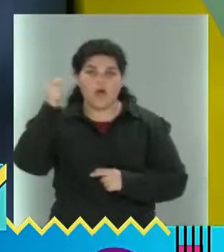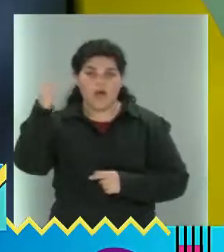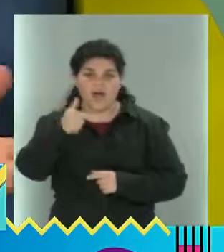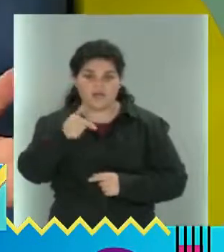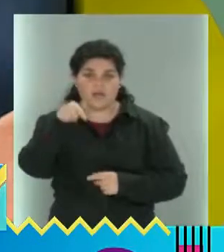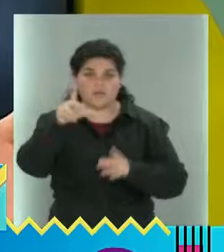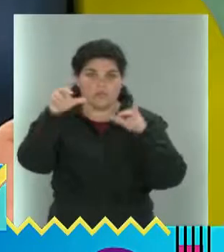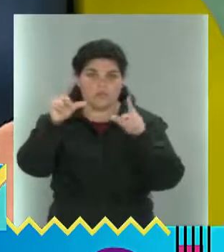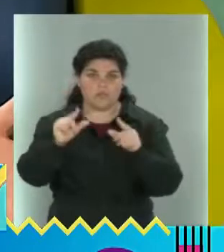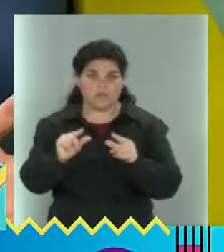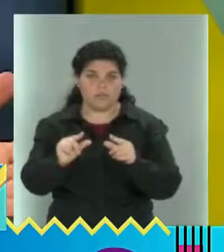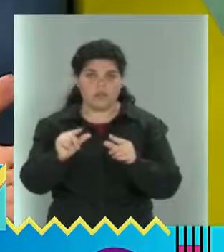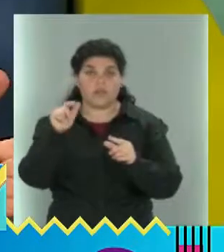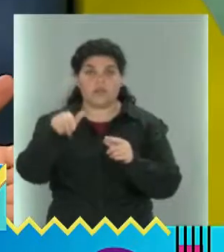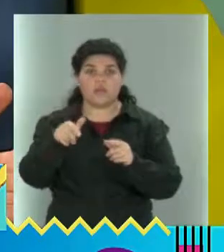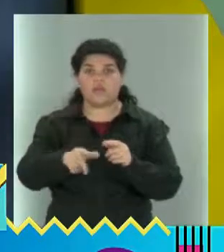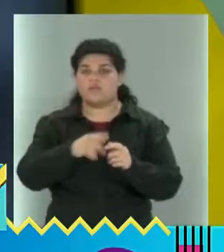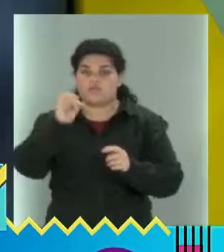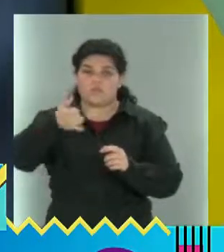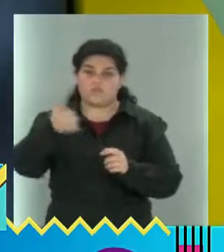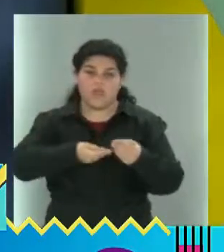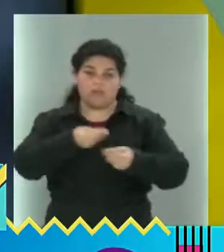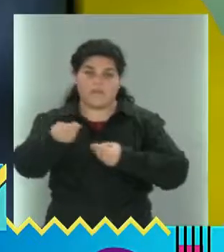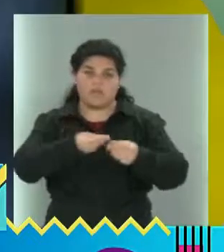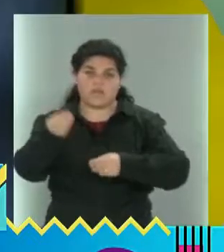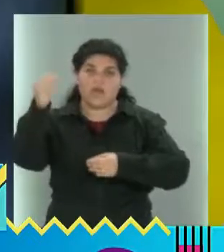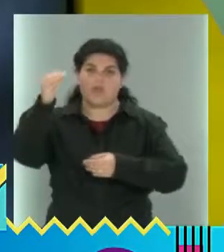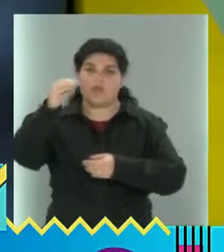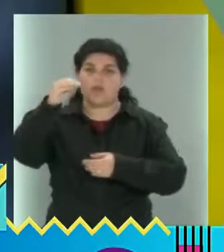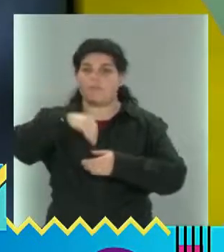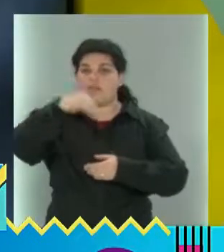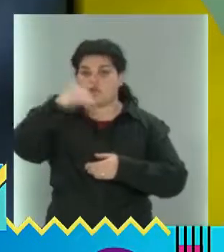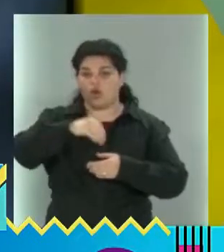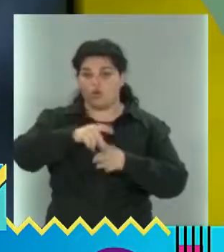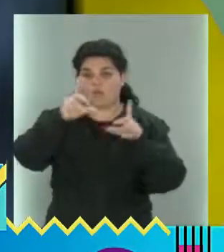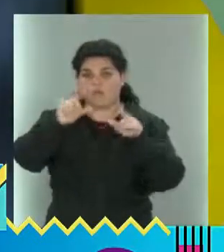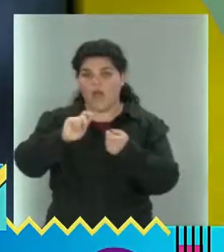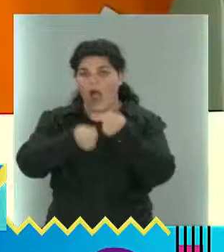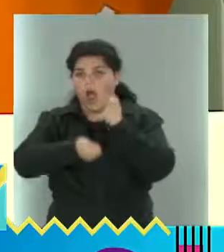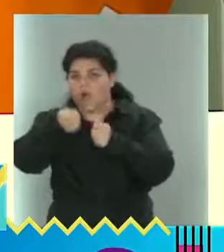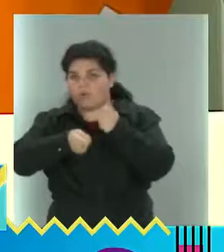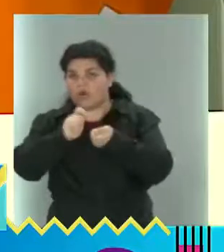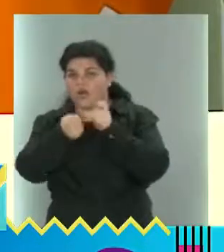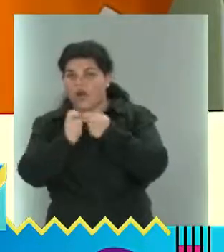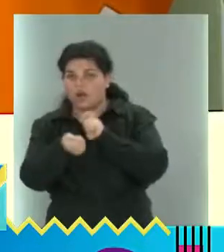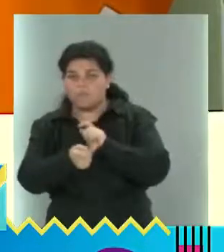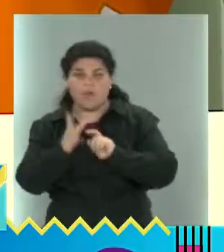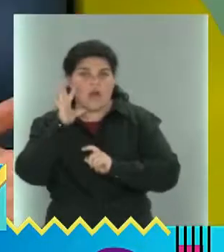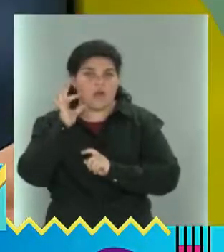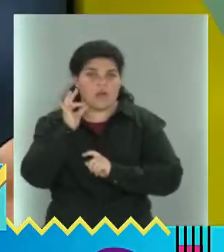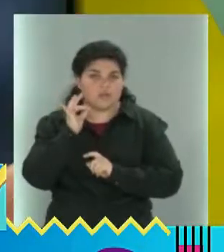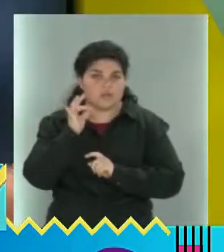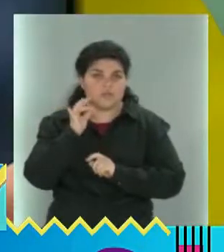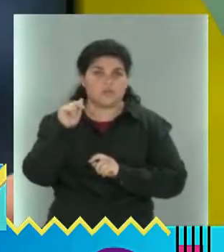ahí las petroleras van a tener que ajustar. Y si lo que están refinando no lo pueden vender, tendrán que darse vuelta y hablar